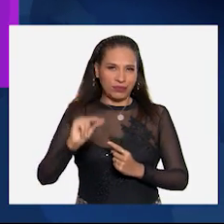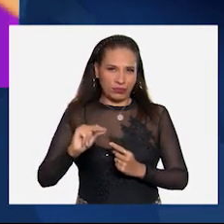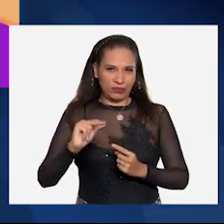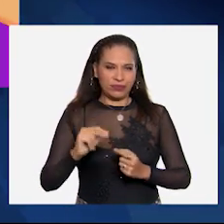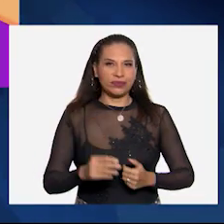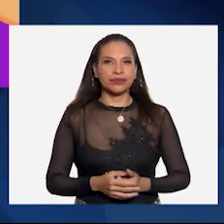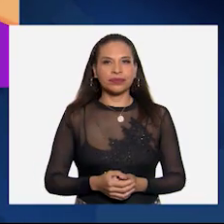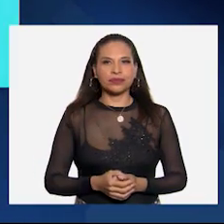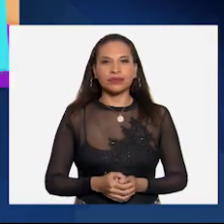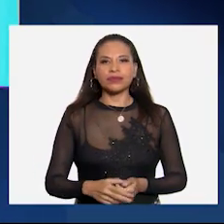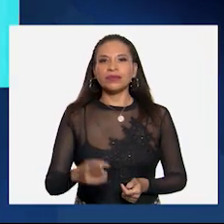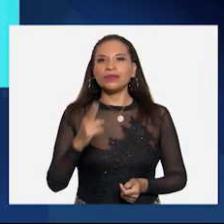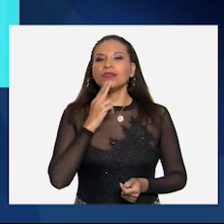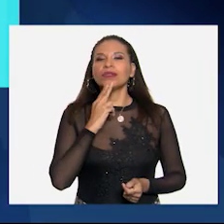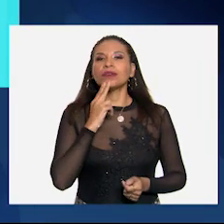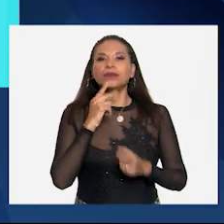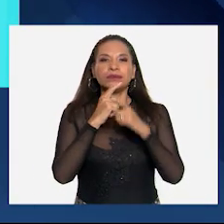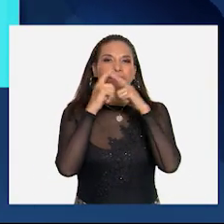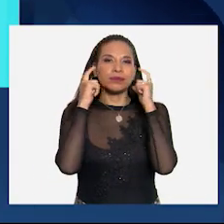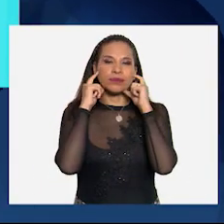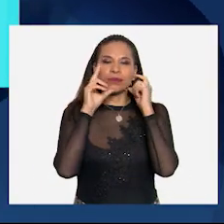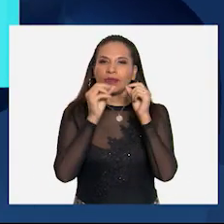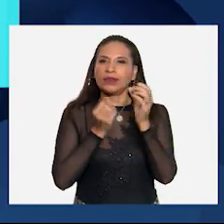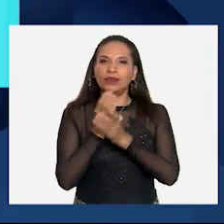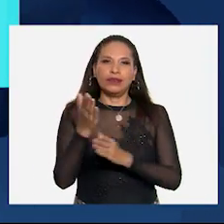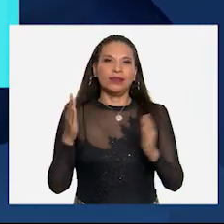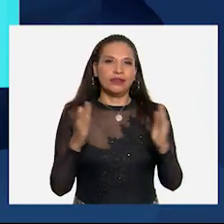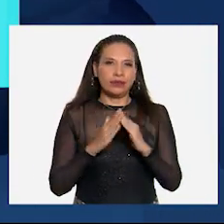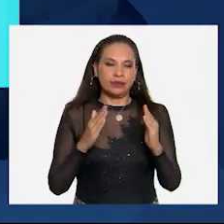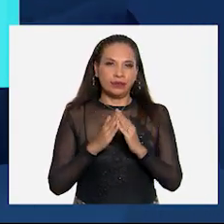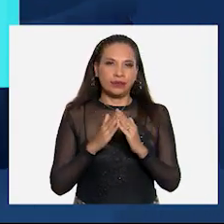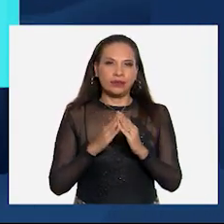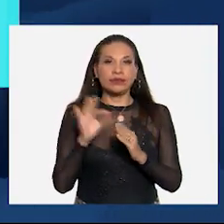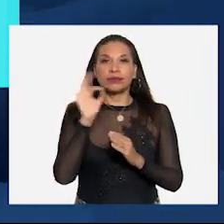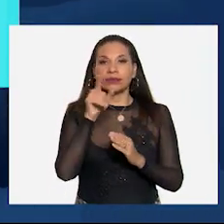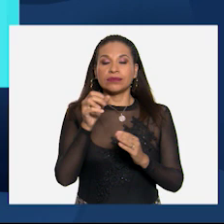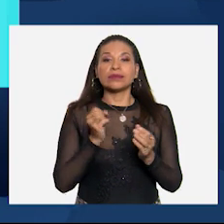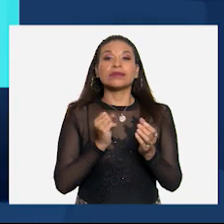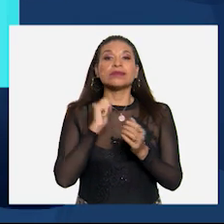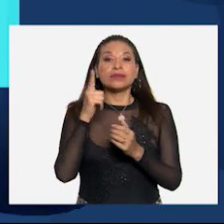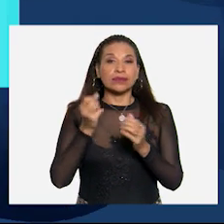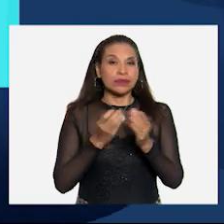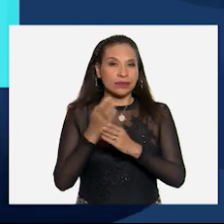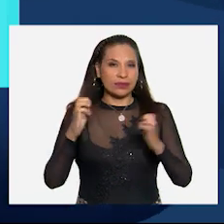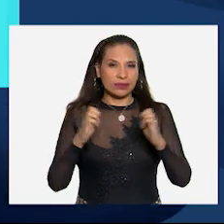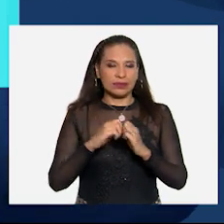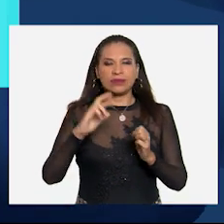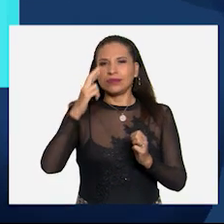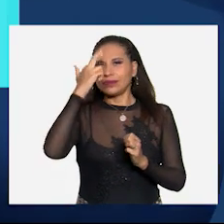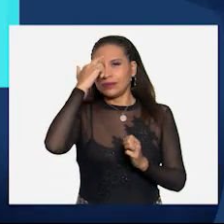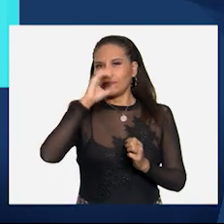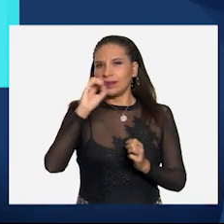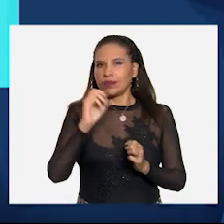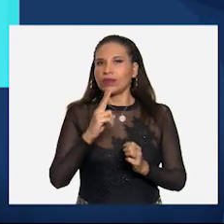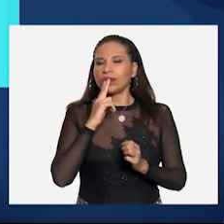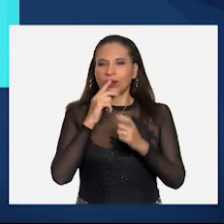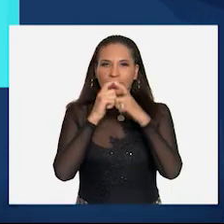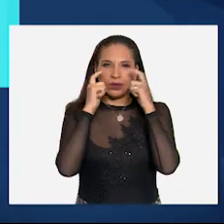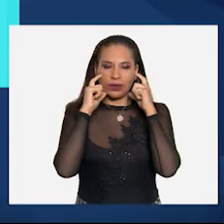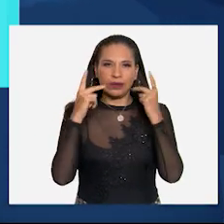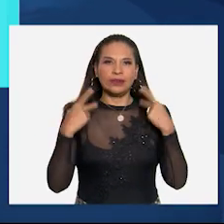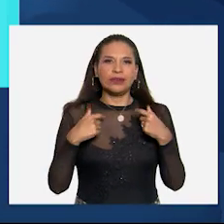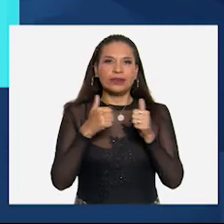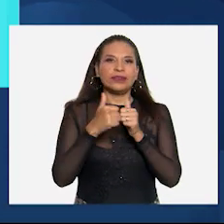contagiarnos. Utiliza cubrebocas. No salgas de casa. Si tienes que hacerlo, recuerda que es obligatorio utilizarlo. Mantén